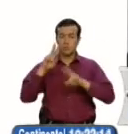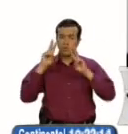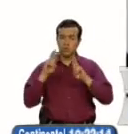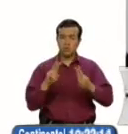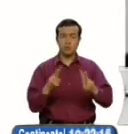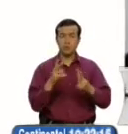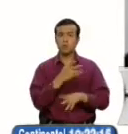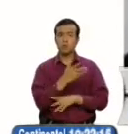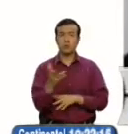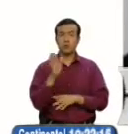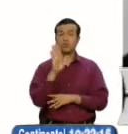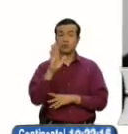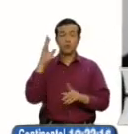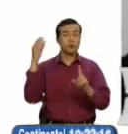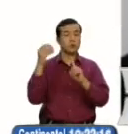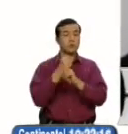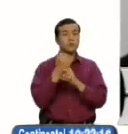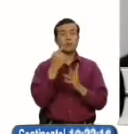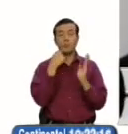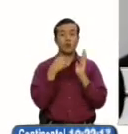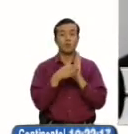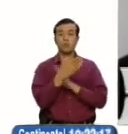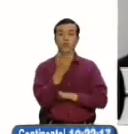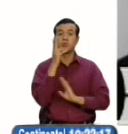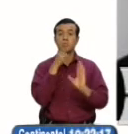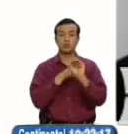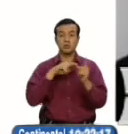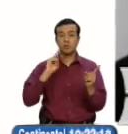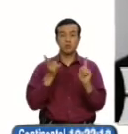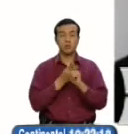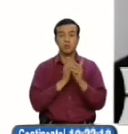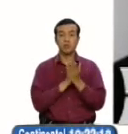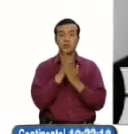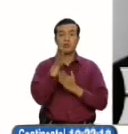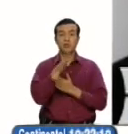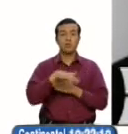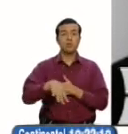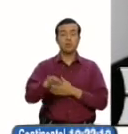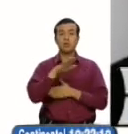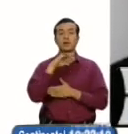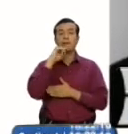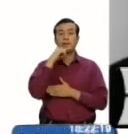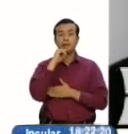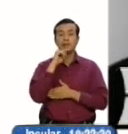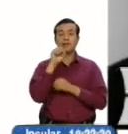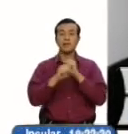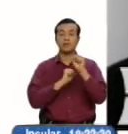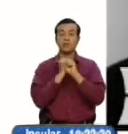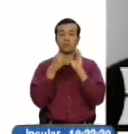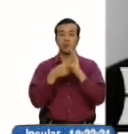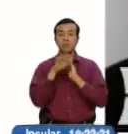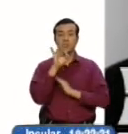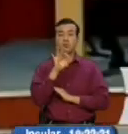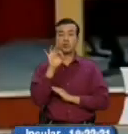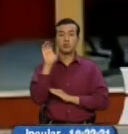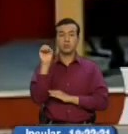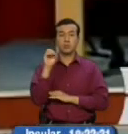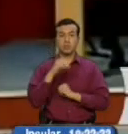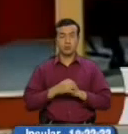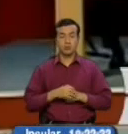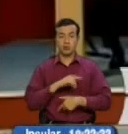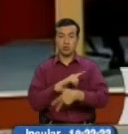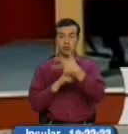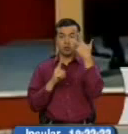investigador. Entre sus méritos está el haber participado en la segunda expedición ecuatoriana a la Antártida en 1990. Los